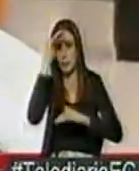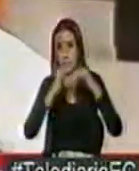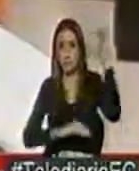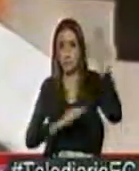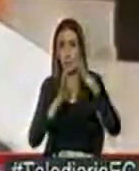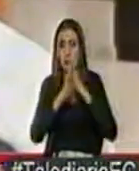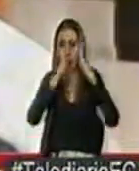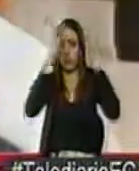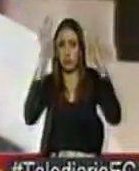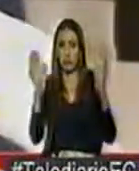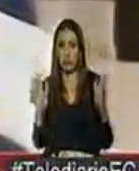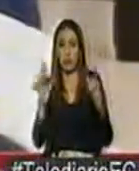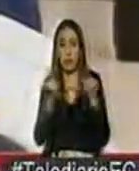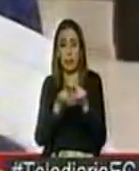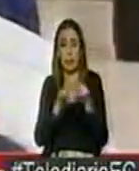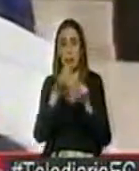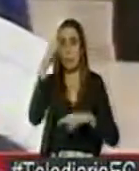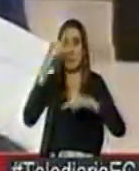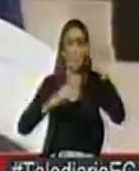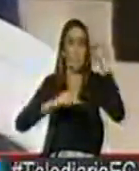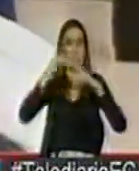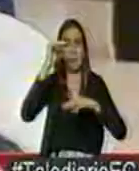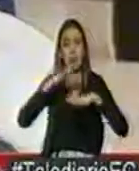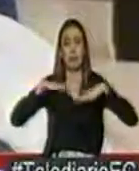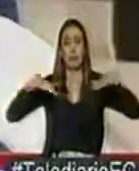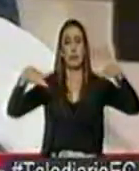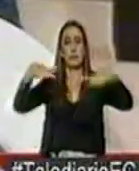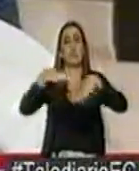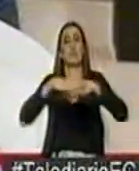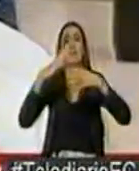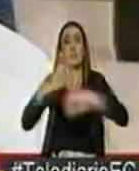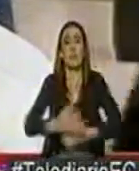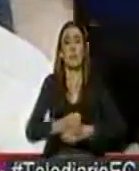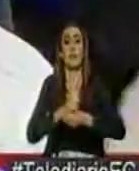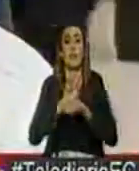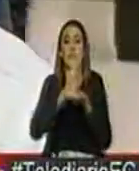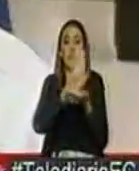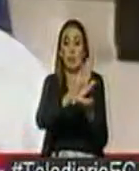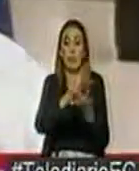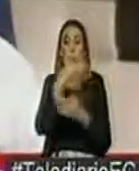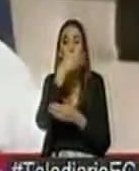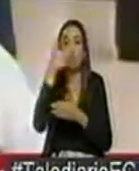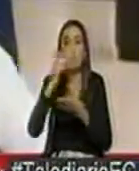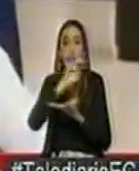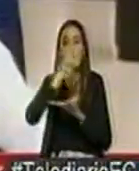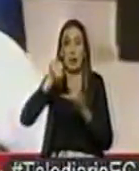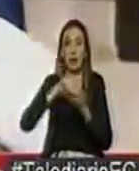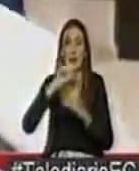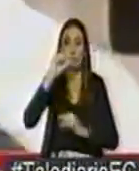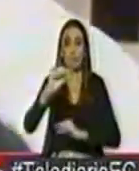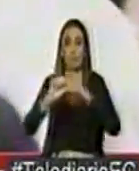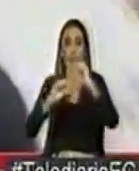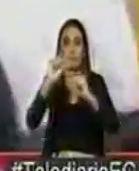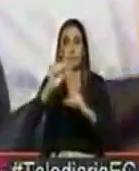los grandes hospitales, incluida la infraestructura de la seguridad social, está cada vez mejor en Manabí y seguirá mejorando.